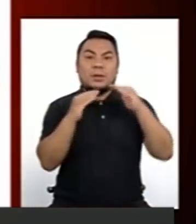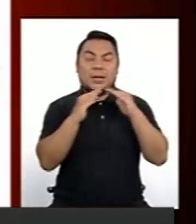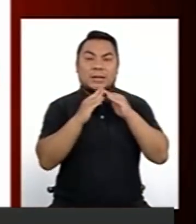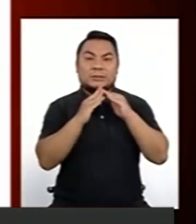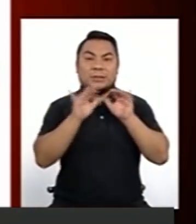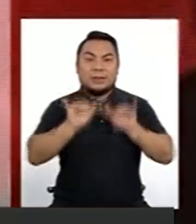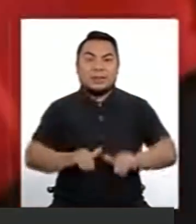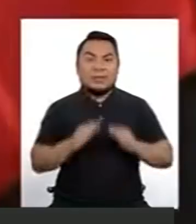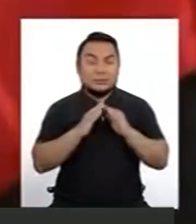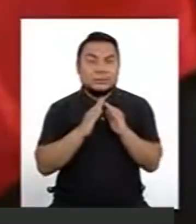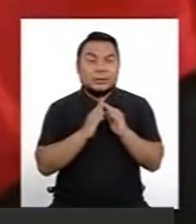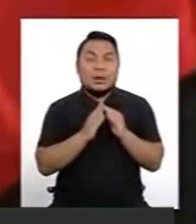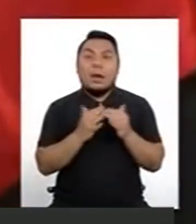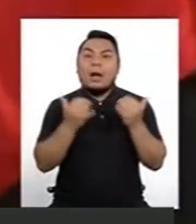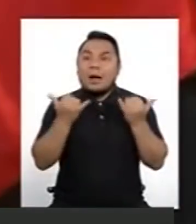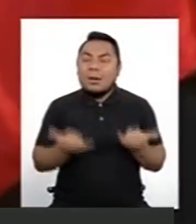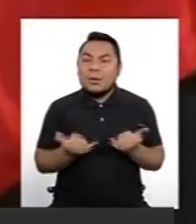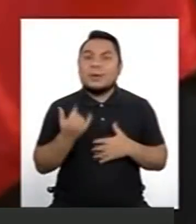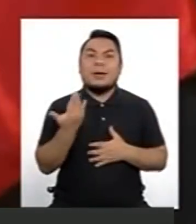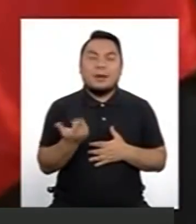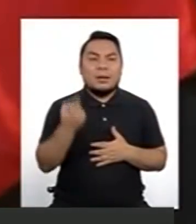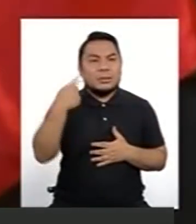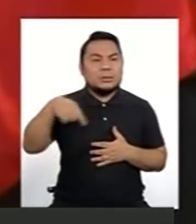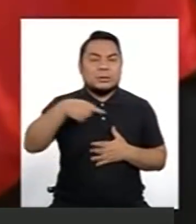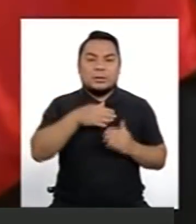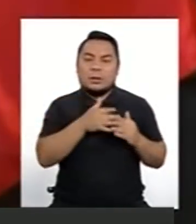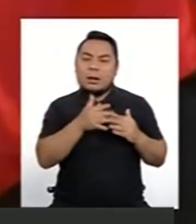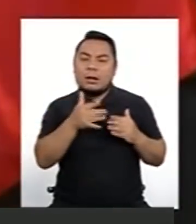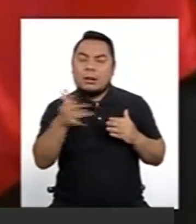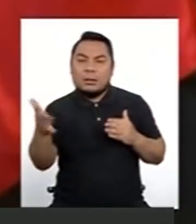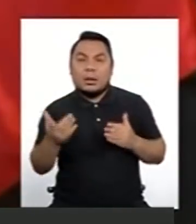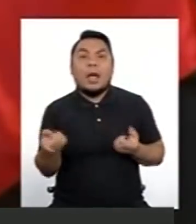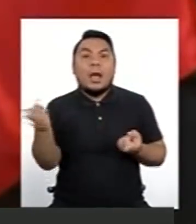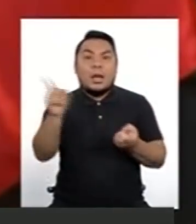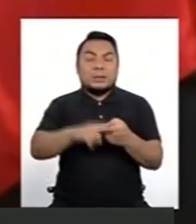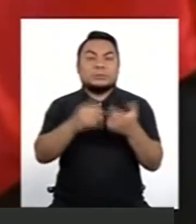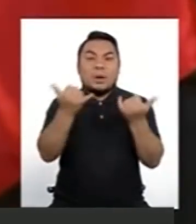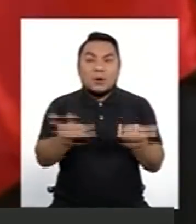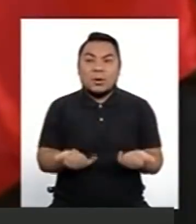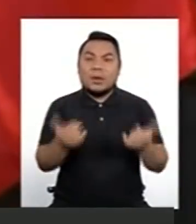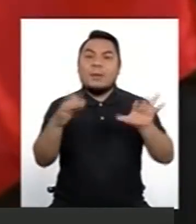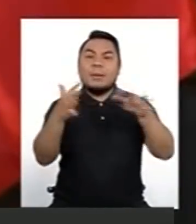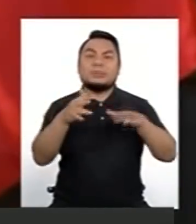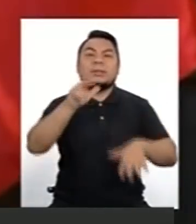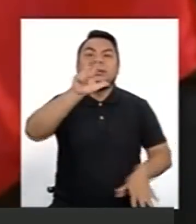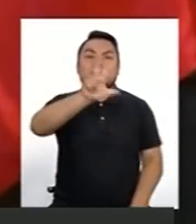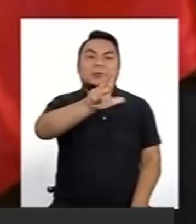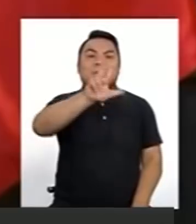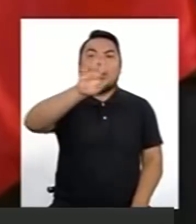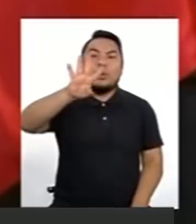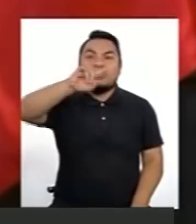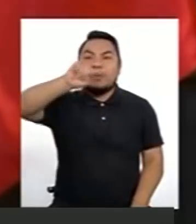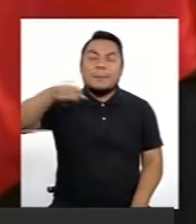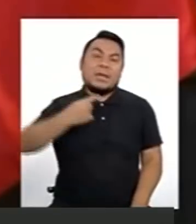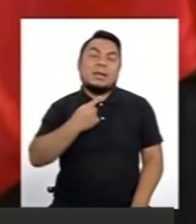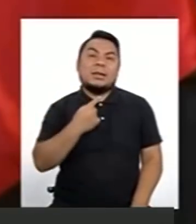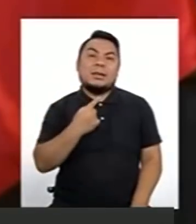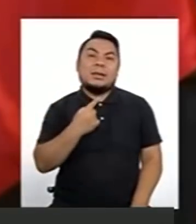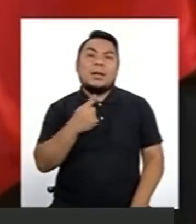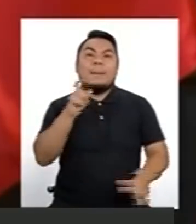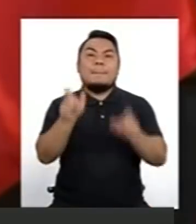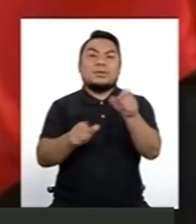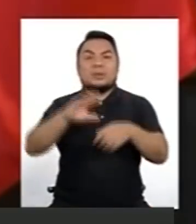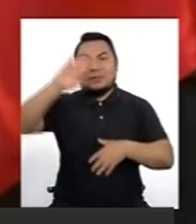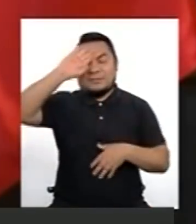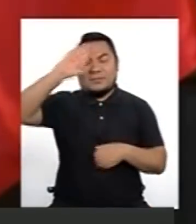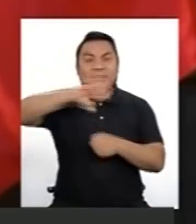situación que hoy, el día de hoy, a la fecha, tenemos cerca de 34.000 casos con